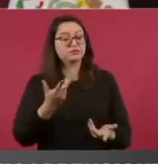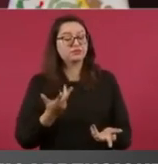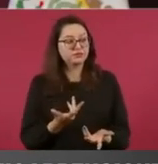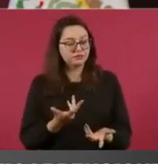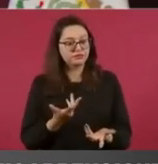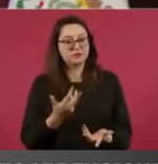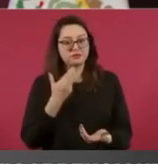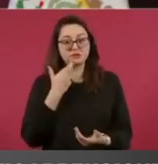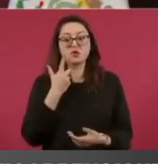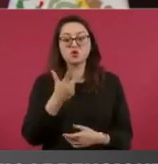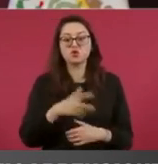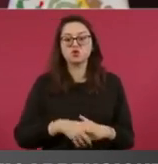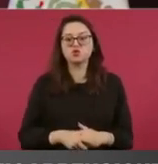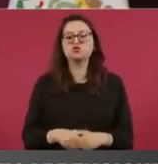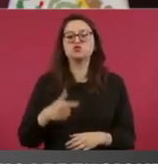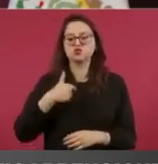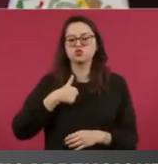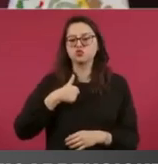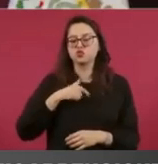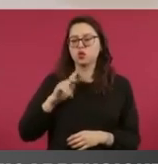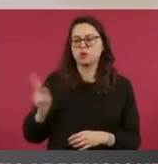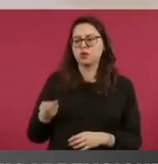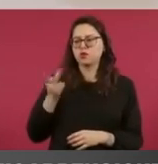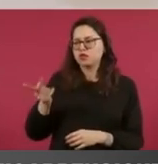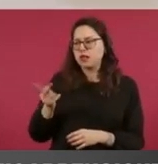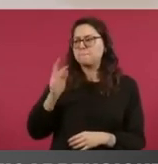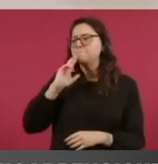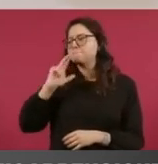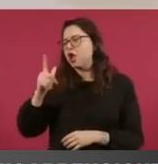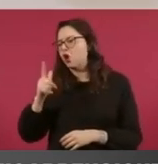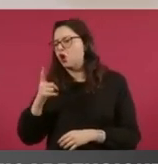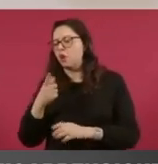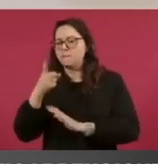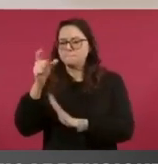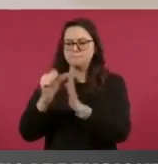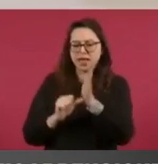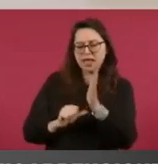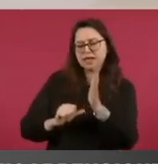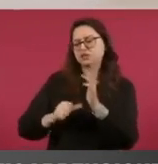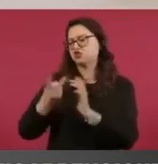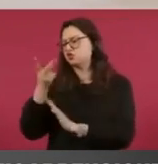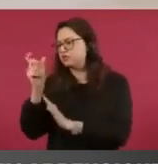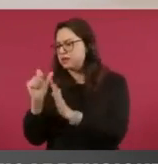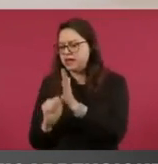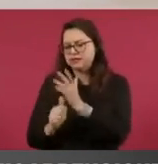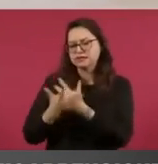ver, ¿cuál es el sustento? Y él le sabe.